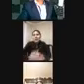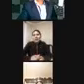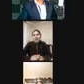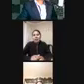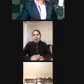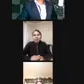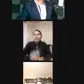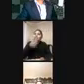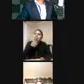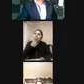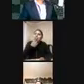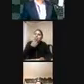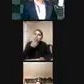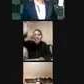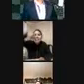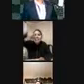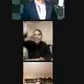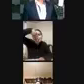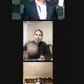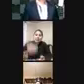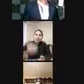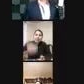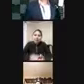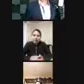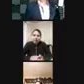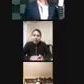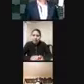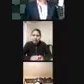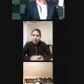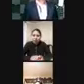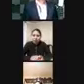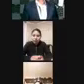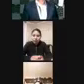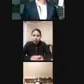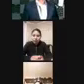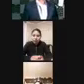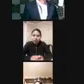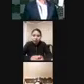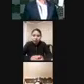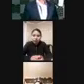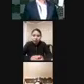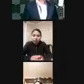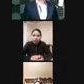y posteriormente ir completando toda la erupción dentaria entre los 4 a 5 años.